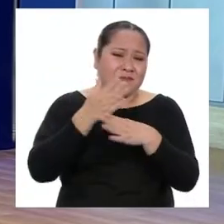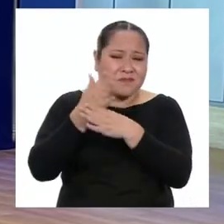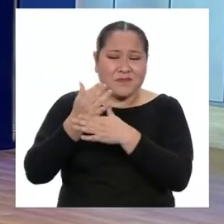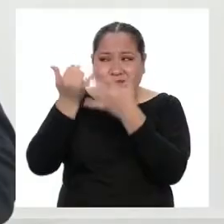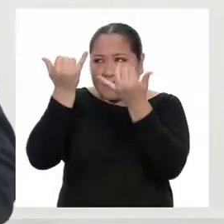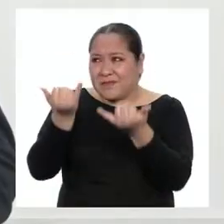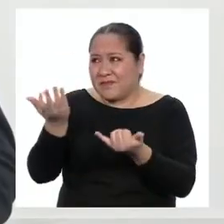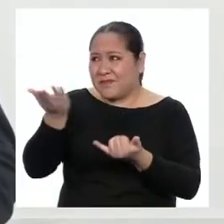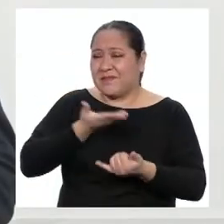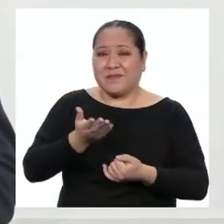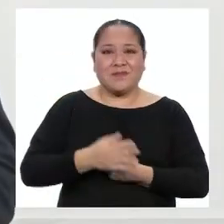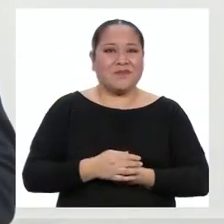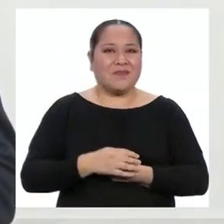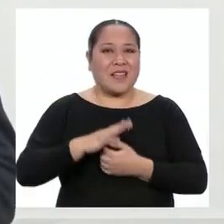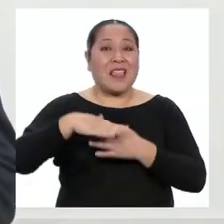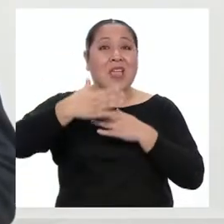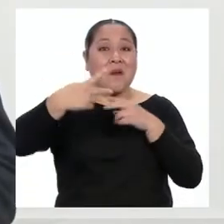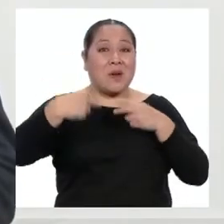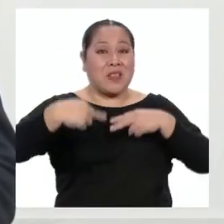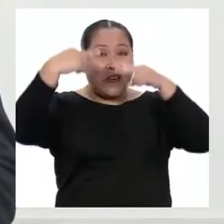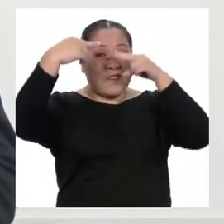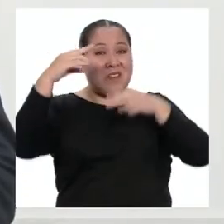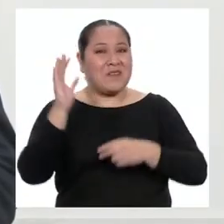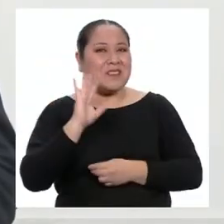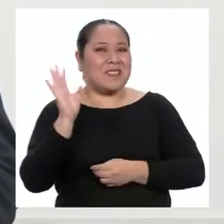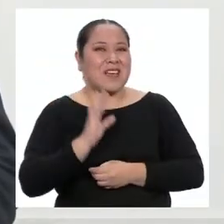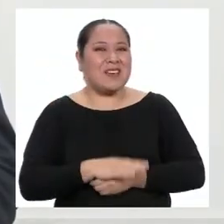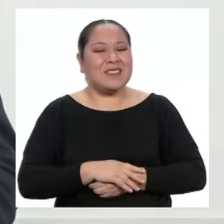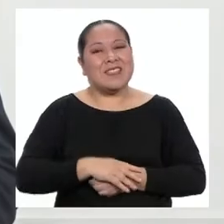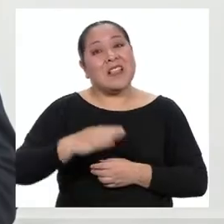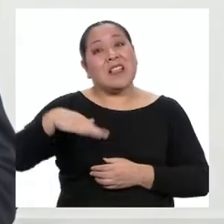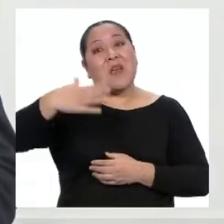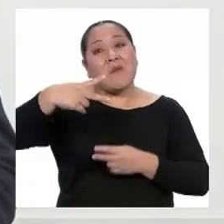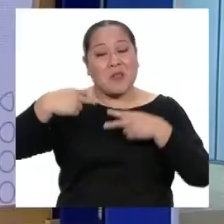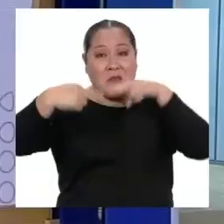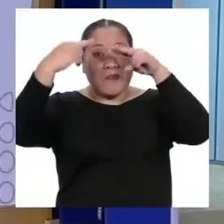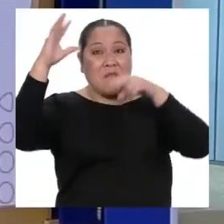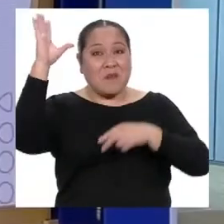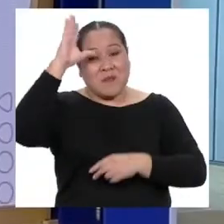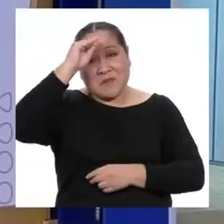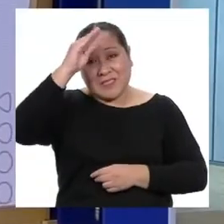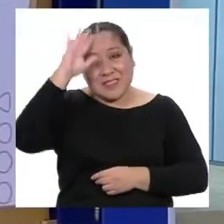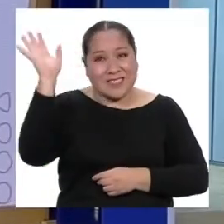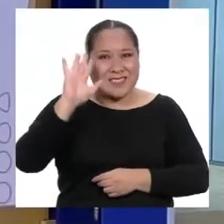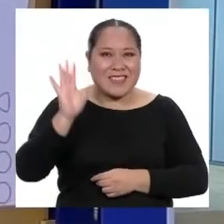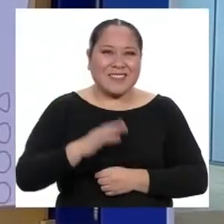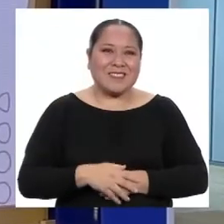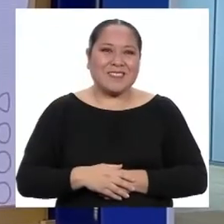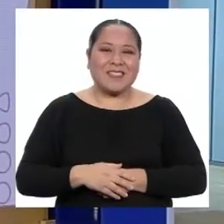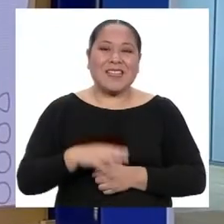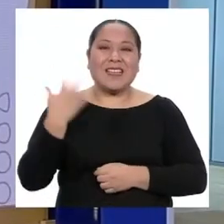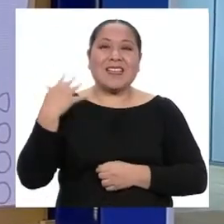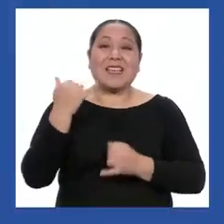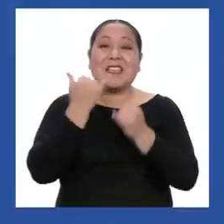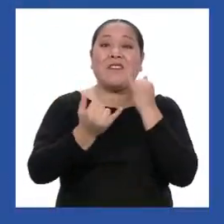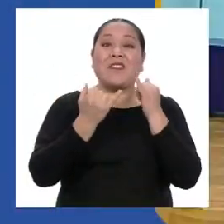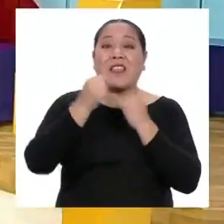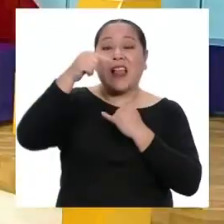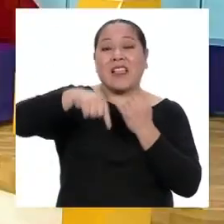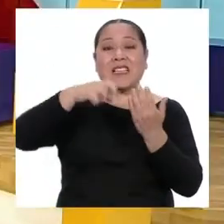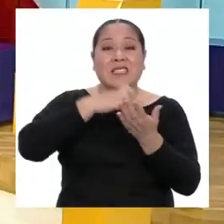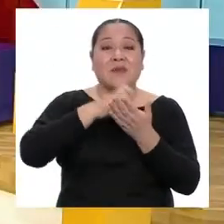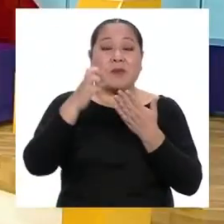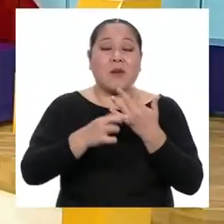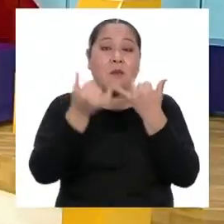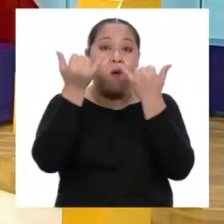día de hoy. Nos vemos pronto, Rodrigo. Ya nos vemos, chicas y chicos. Y así llegamos al final de este programa.